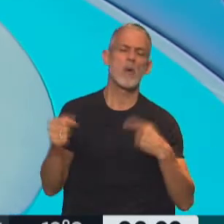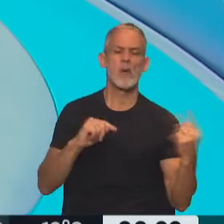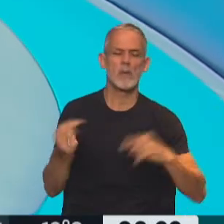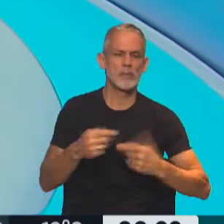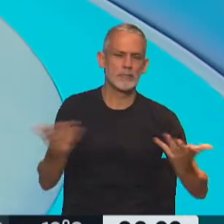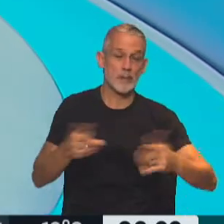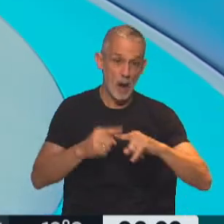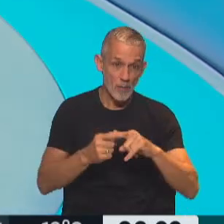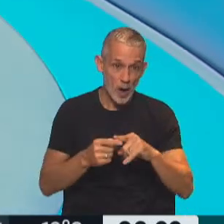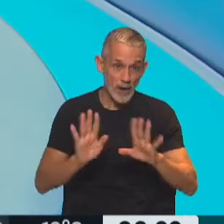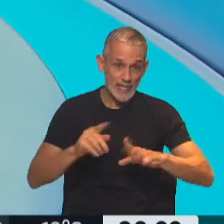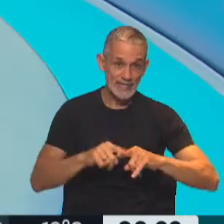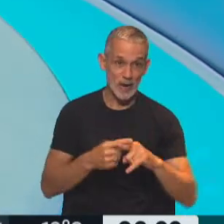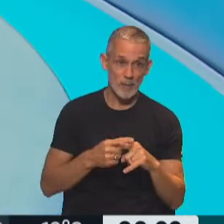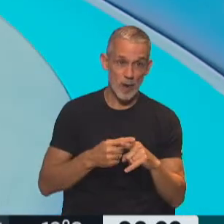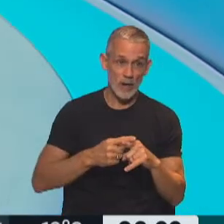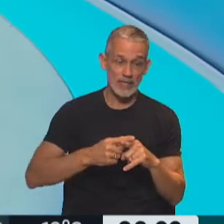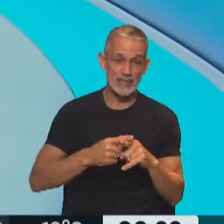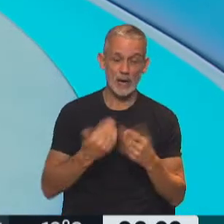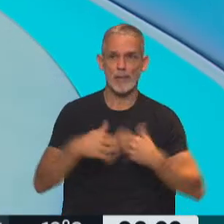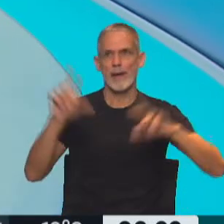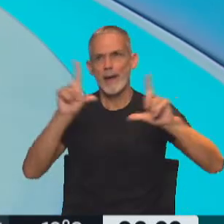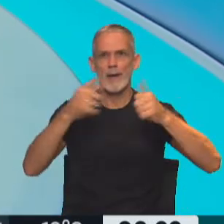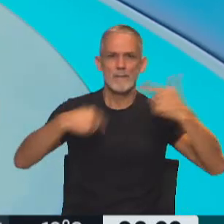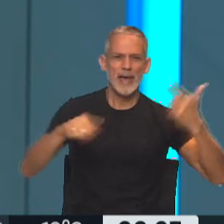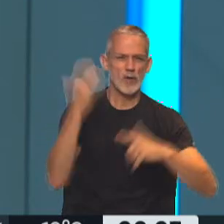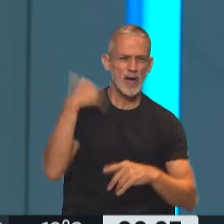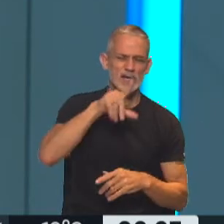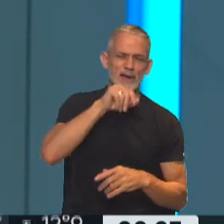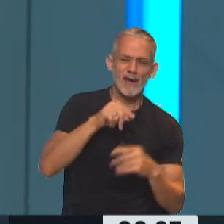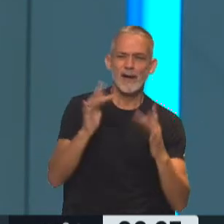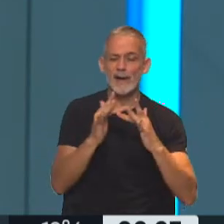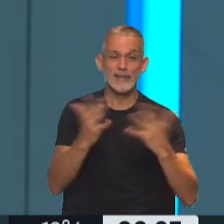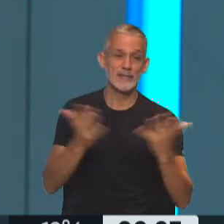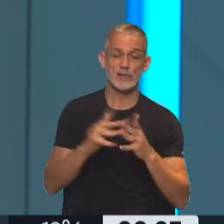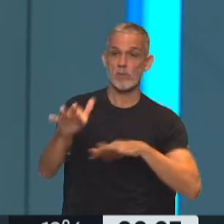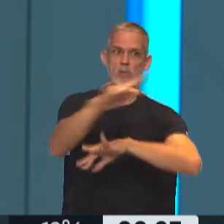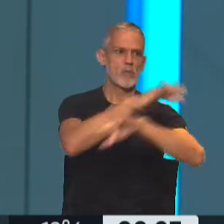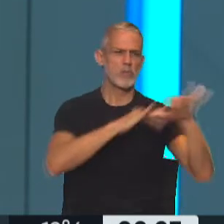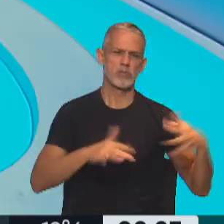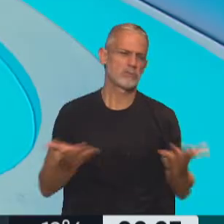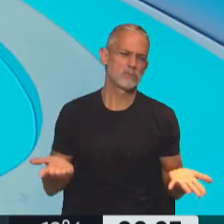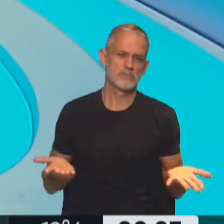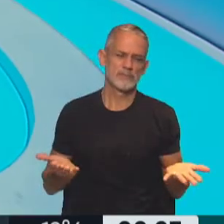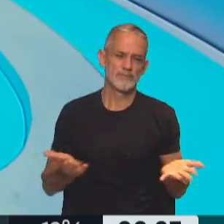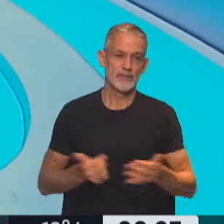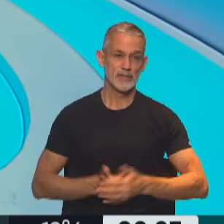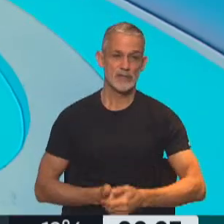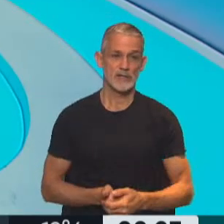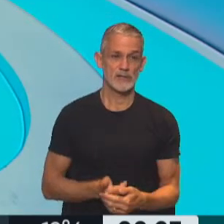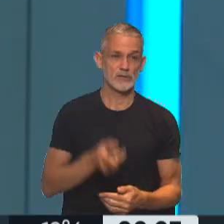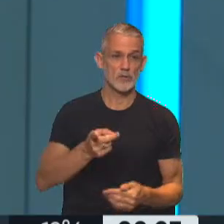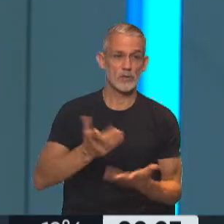las discusiones políticas... Yo diría que es una discusión política y mediática, porque esto ayer se instaló... Los medios, vamos. Bueno, por eso,